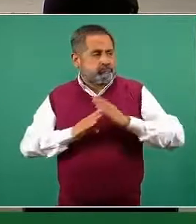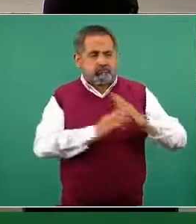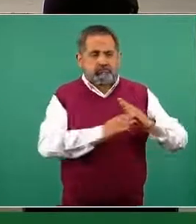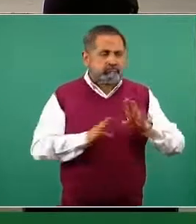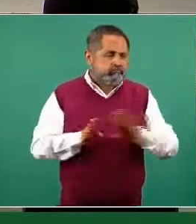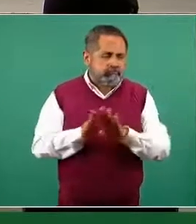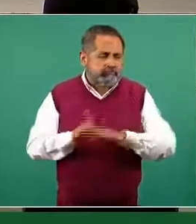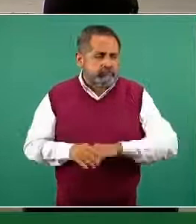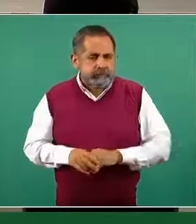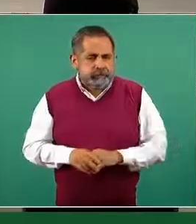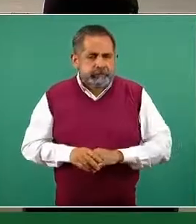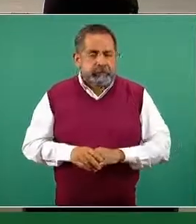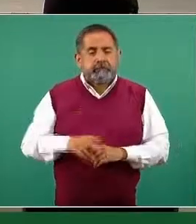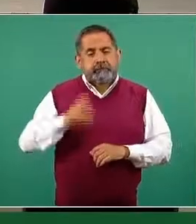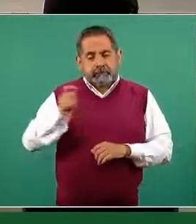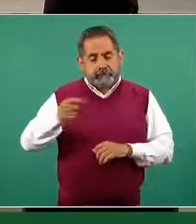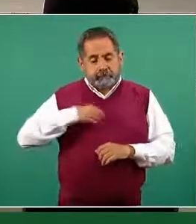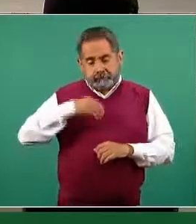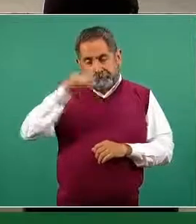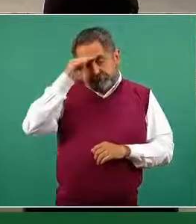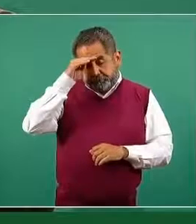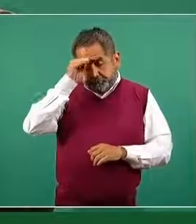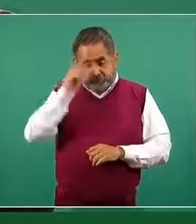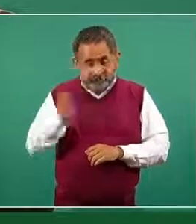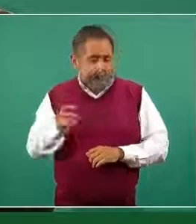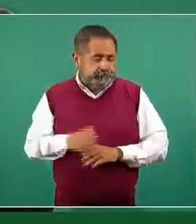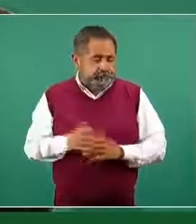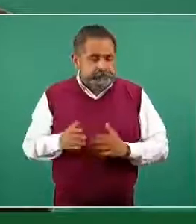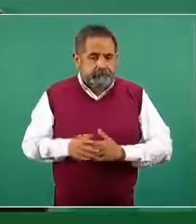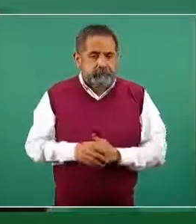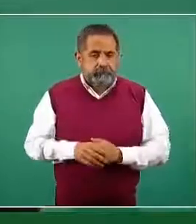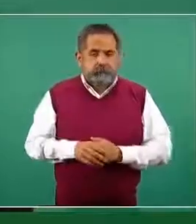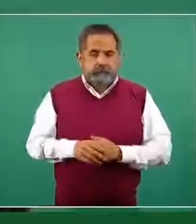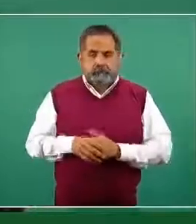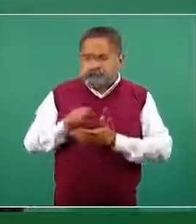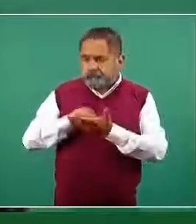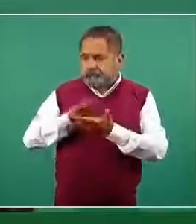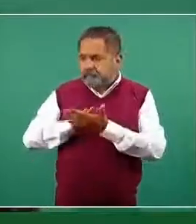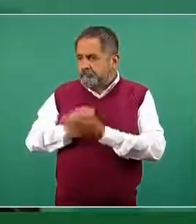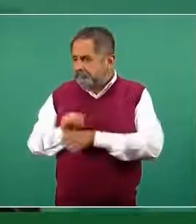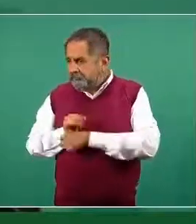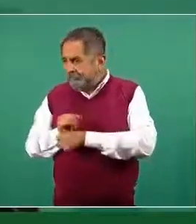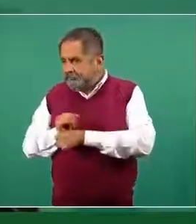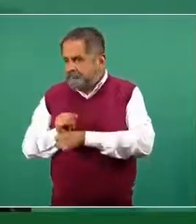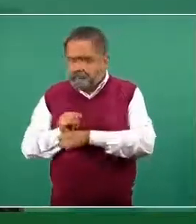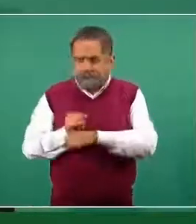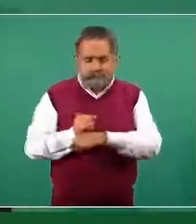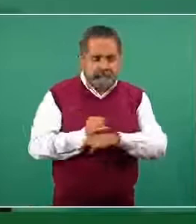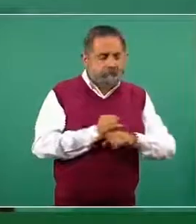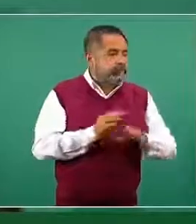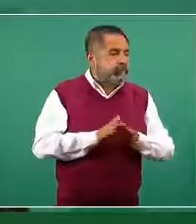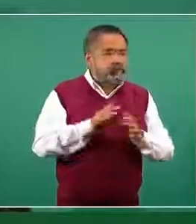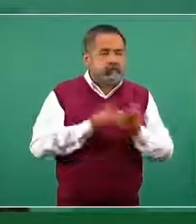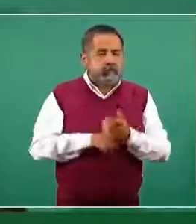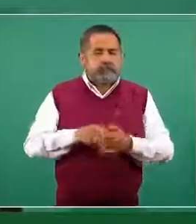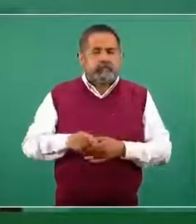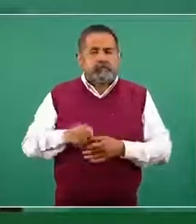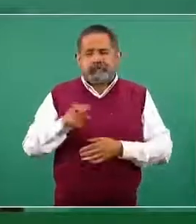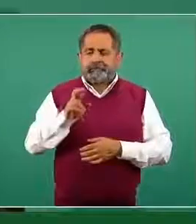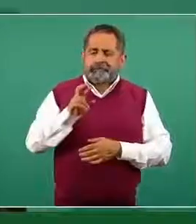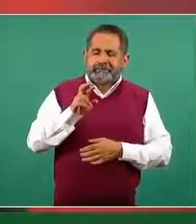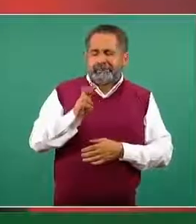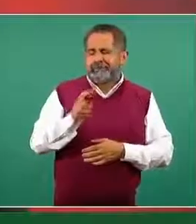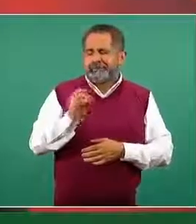Esto, de acuerdo a los datos que se tiene, de acuerdo al R0,